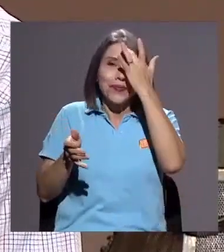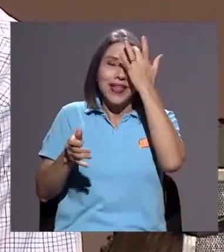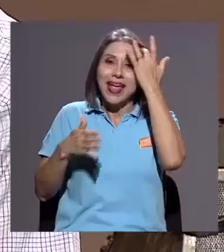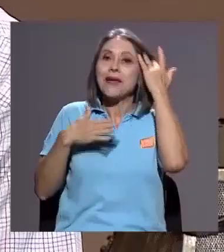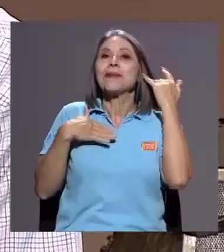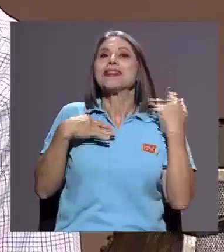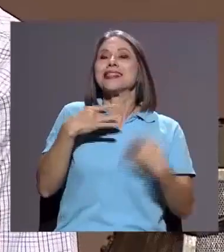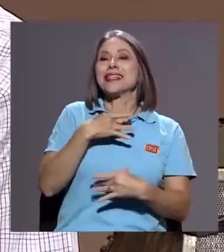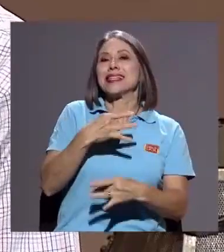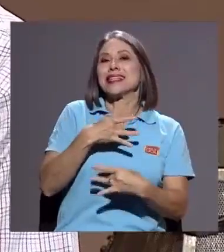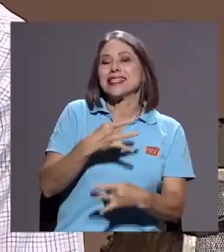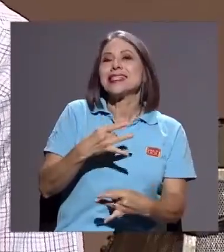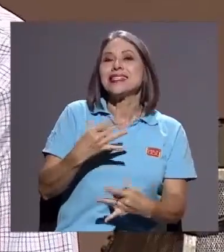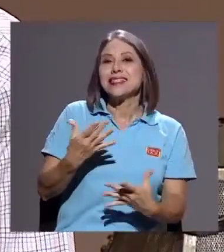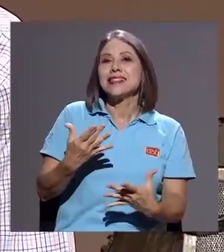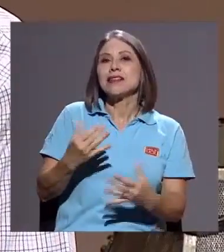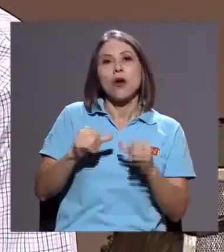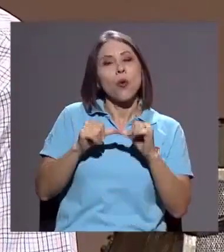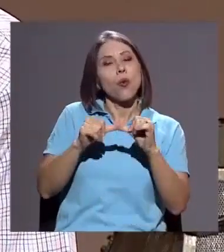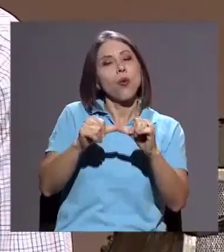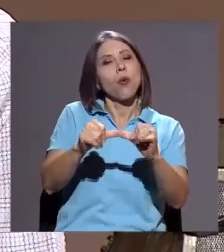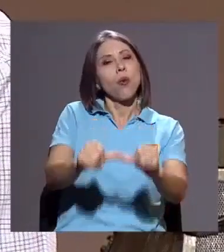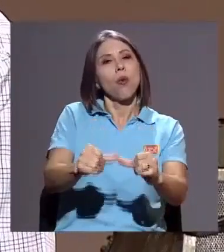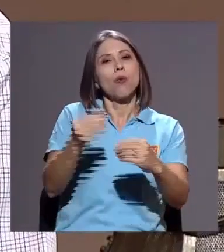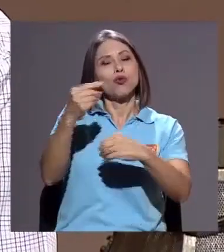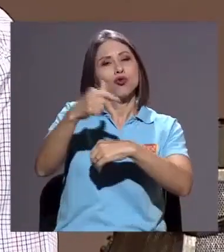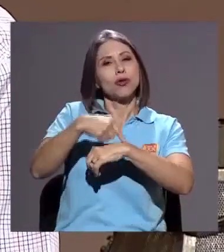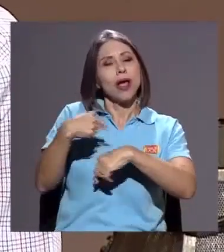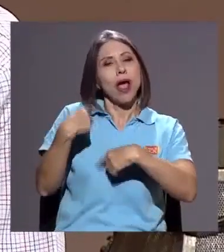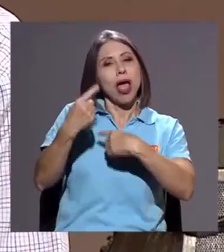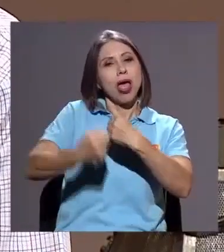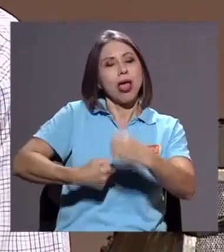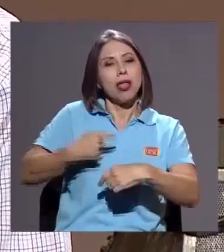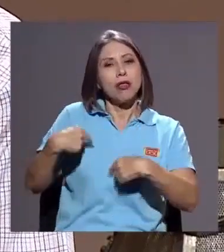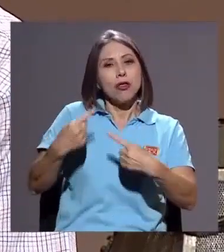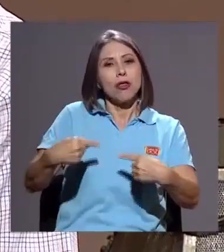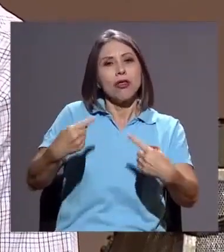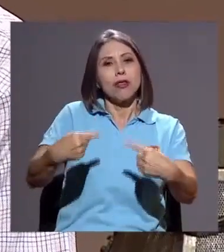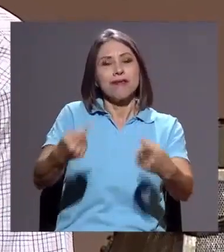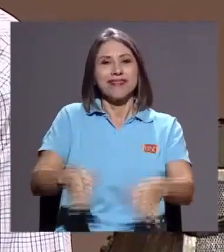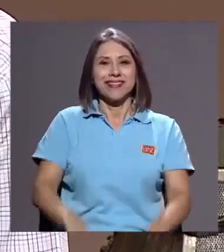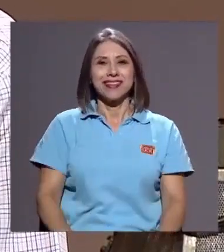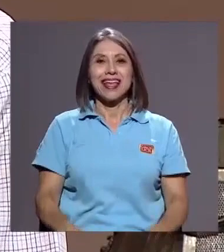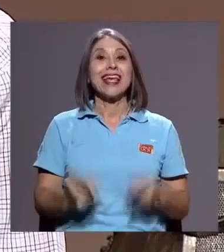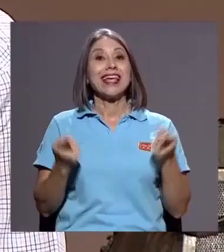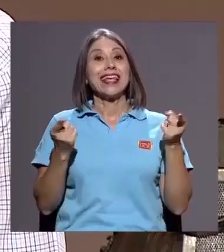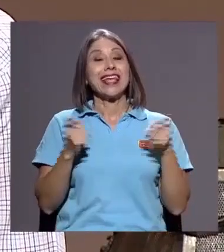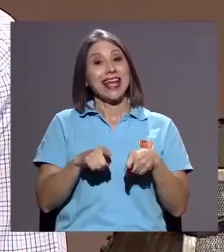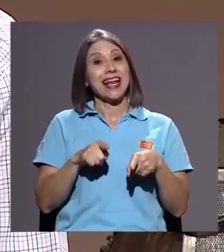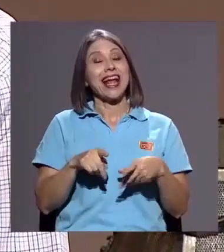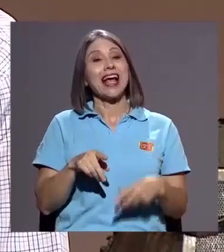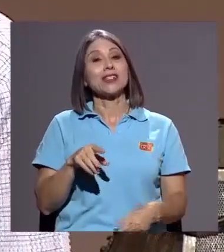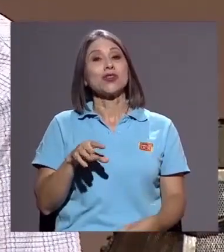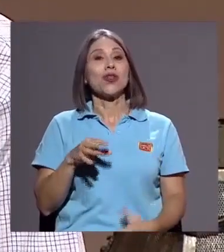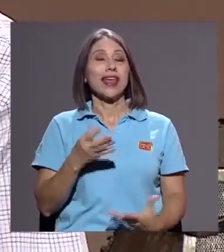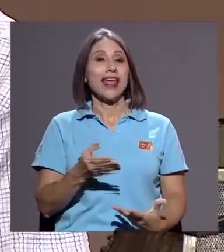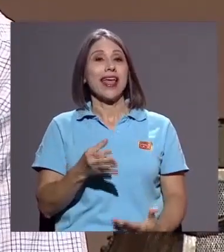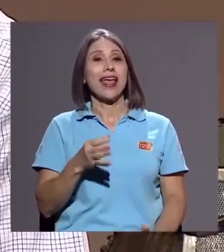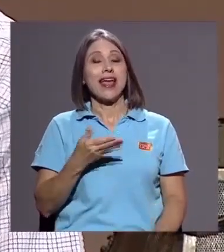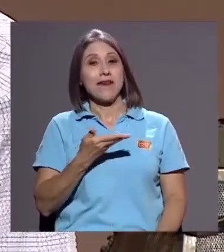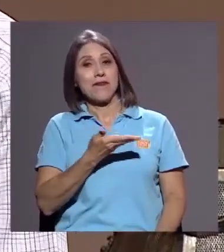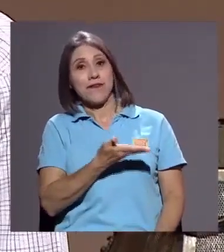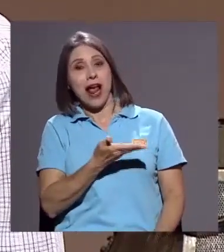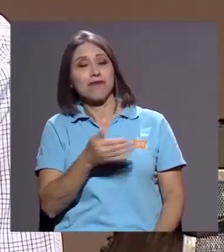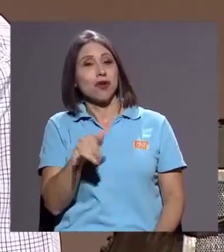mis intereses de ese tipo continuó durante muchísimo tiempo, ¿verdad? Y en el caso de Fran, lo mismo. Bueno, tengo